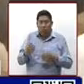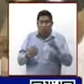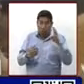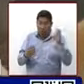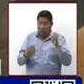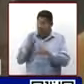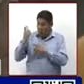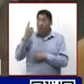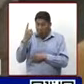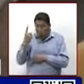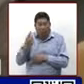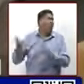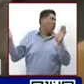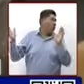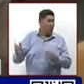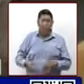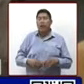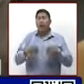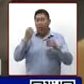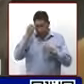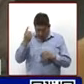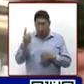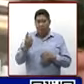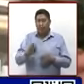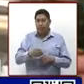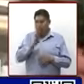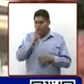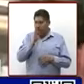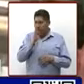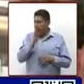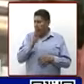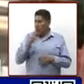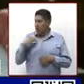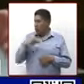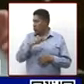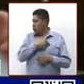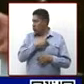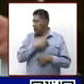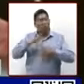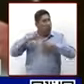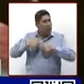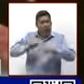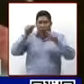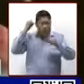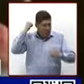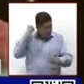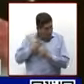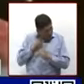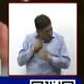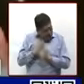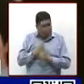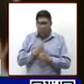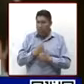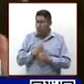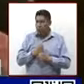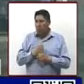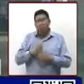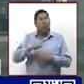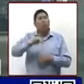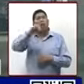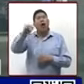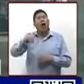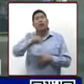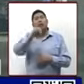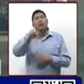preocupa. Por esa misma situación hemos entendido perfectamente de que nosotros vamos a seguir trabajando a partir del día martes.